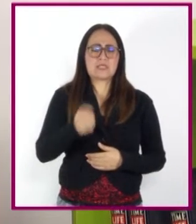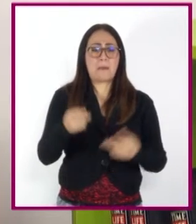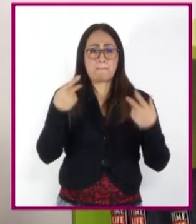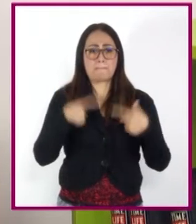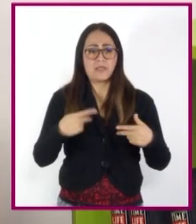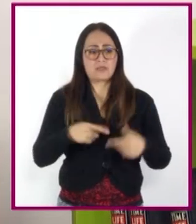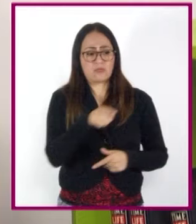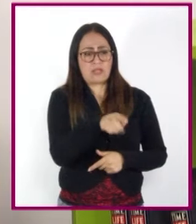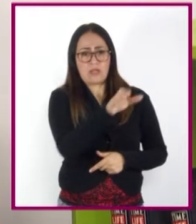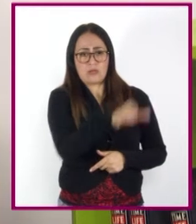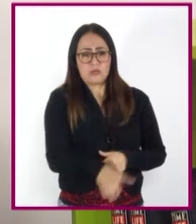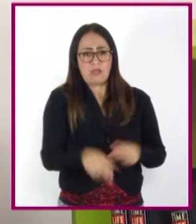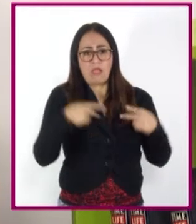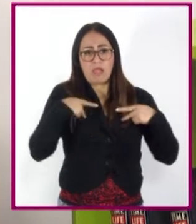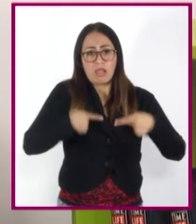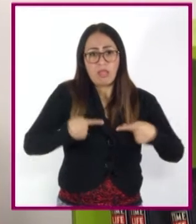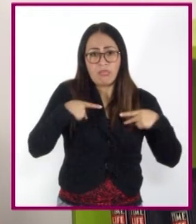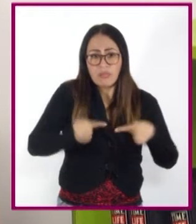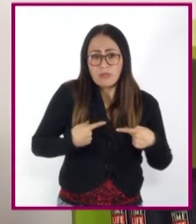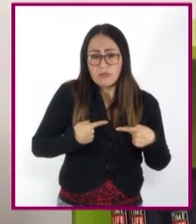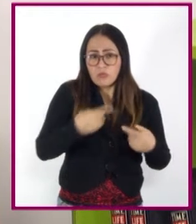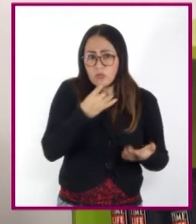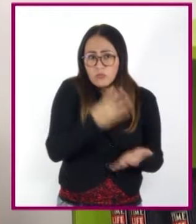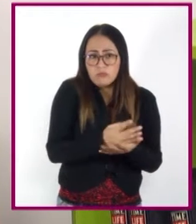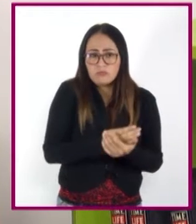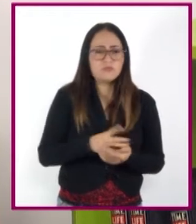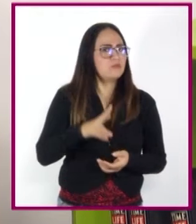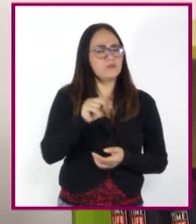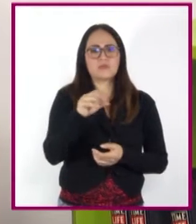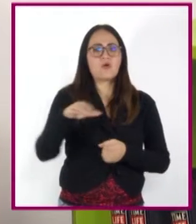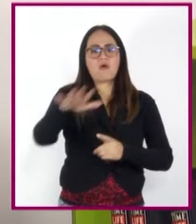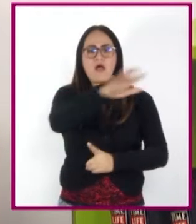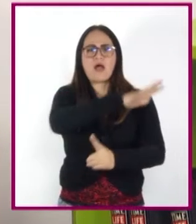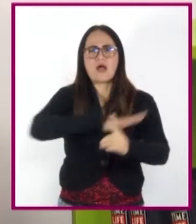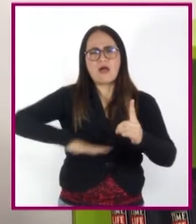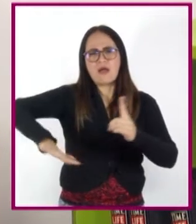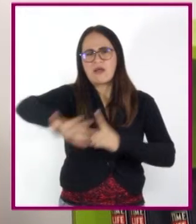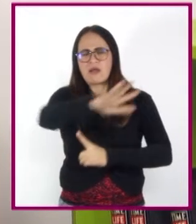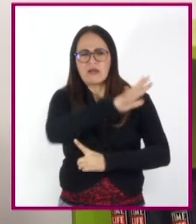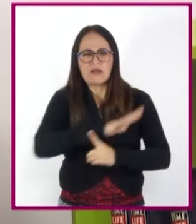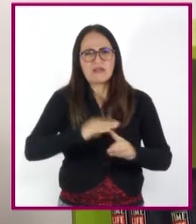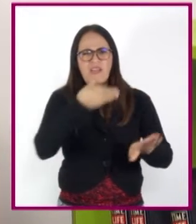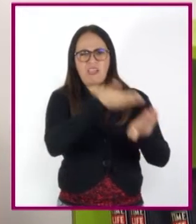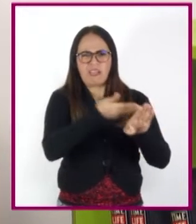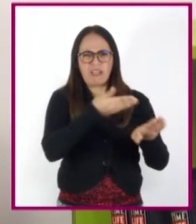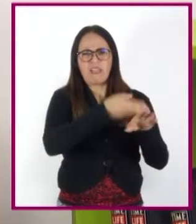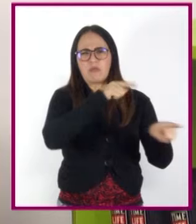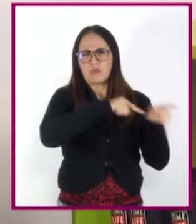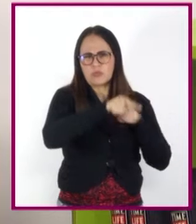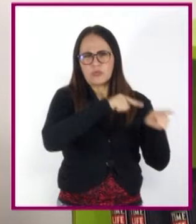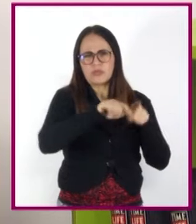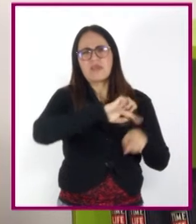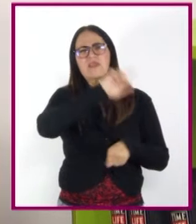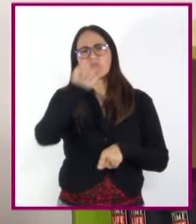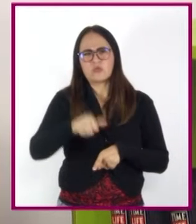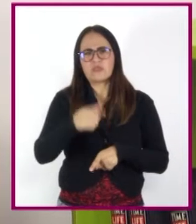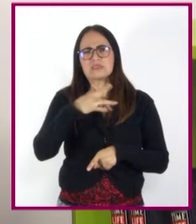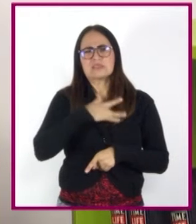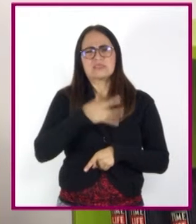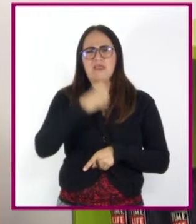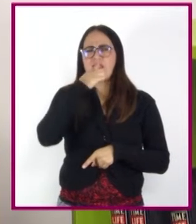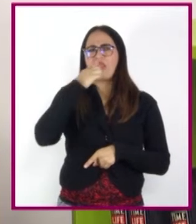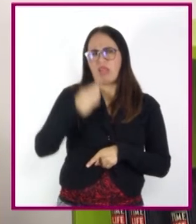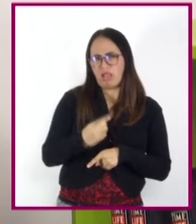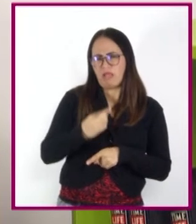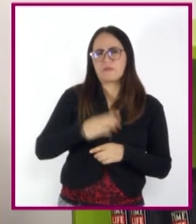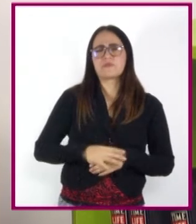en sí misma vulnerable, más bien es el contexto la que la pone en situación de vulnerabilidad. Por ejemplo, alguien del salón de